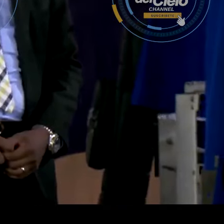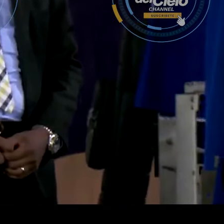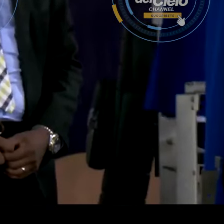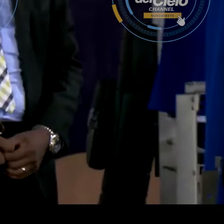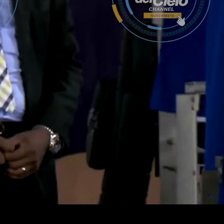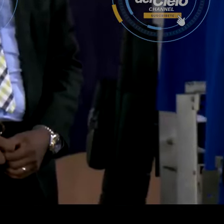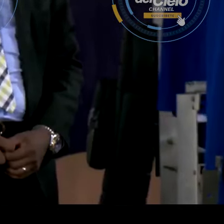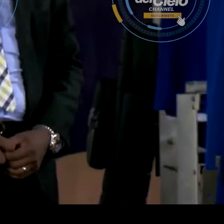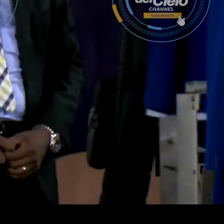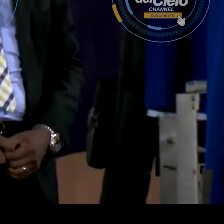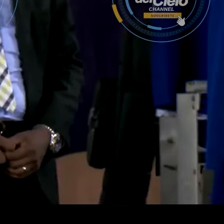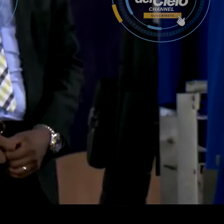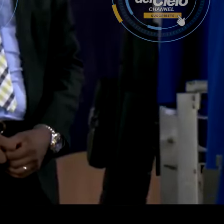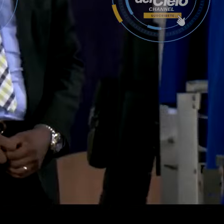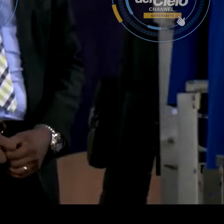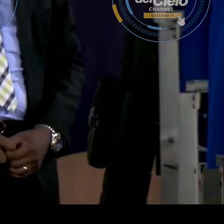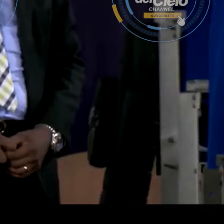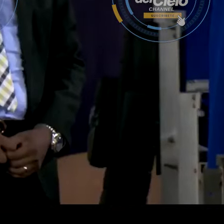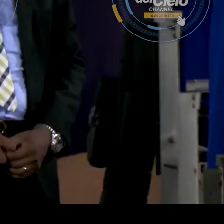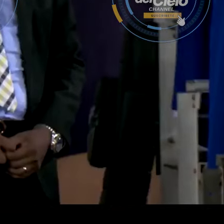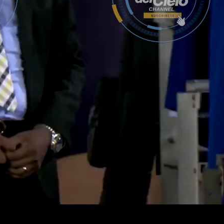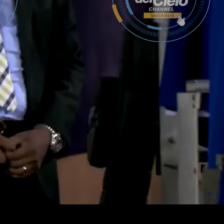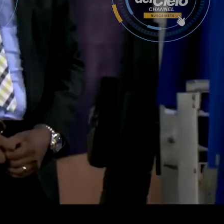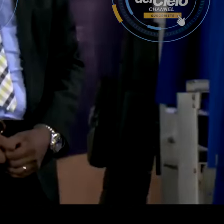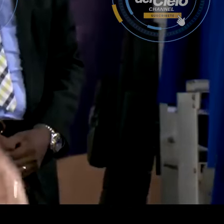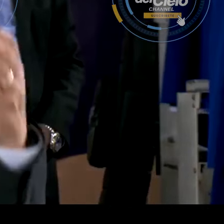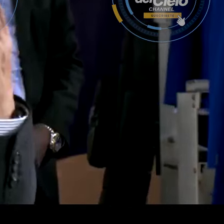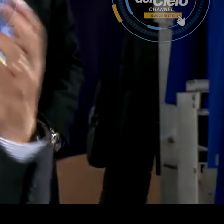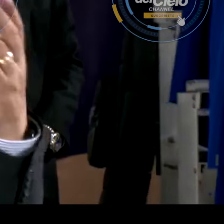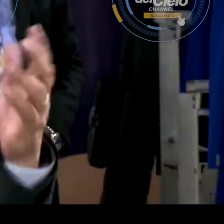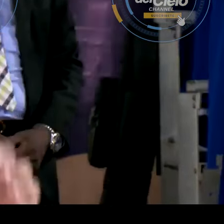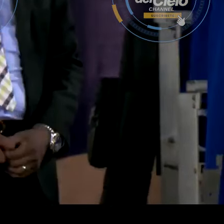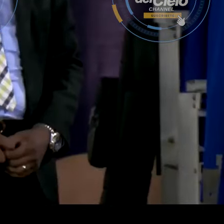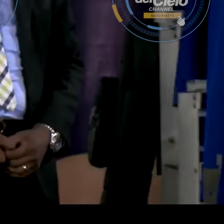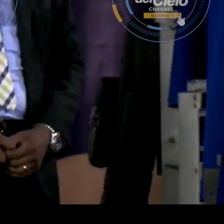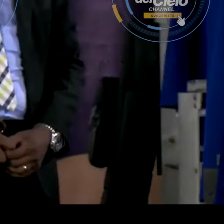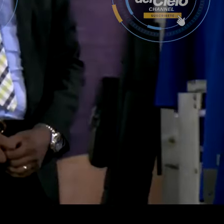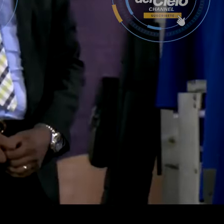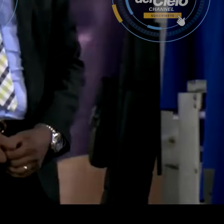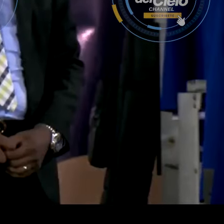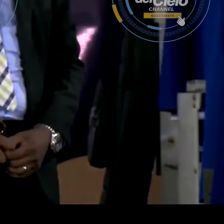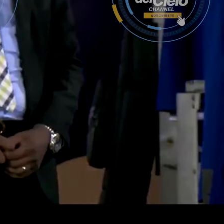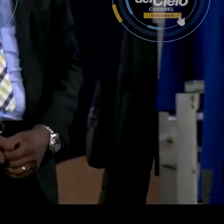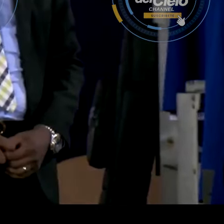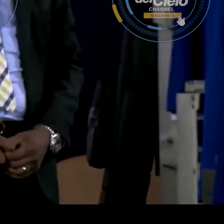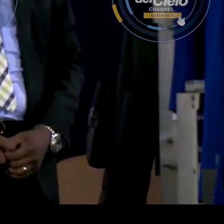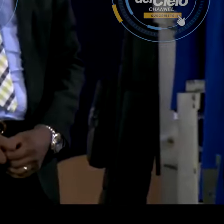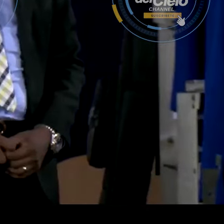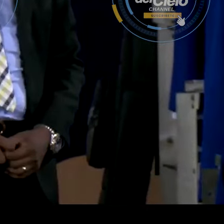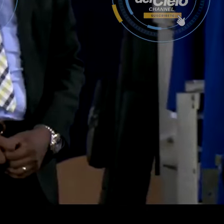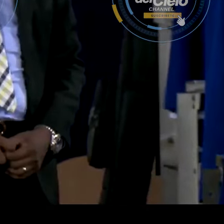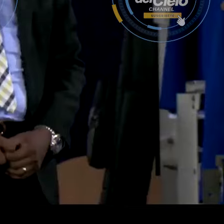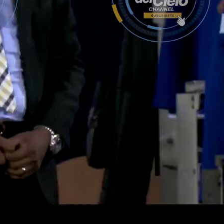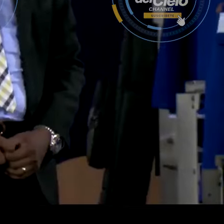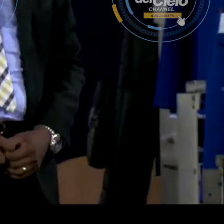rompe las cadenas. Libra, oh Jesús,